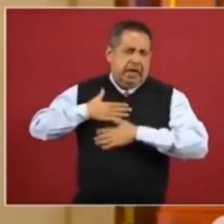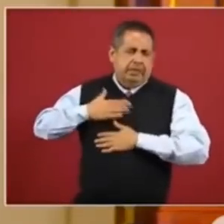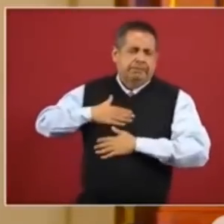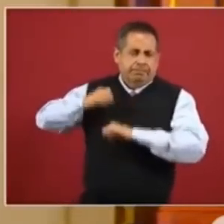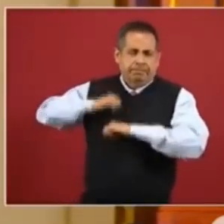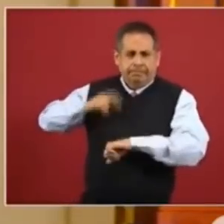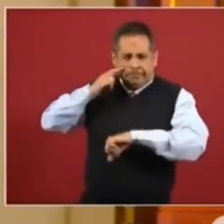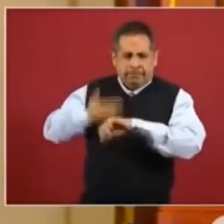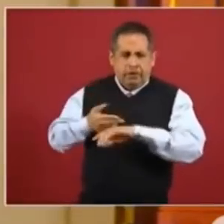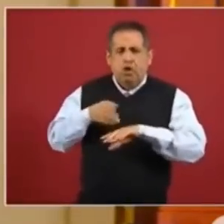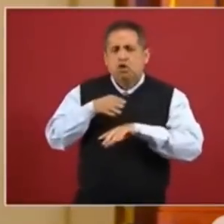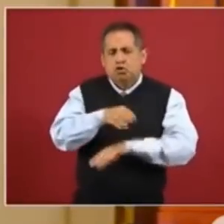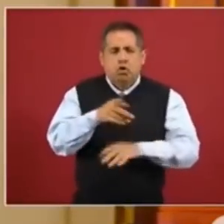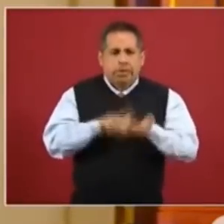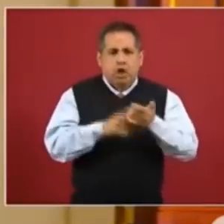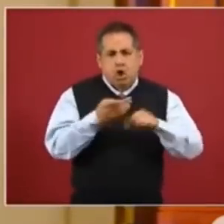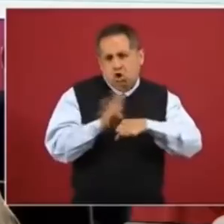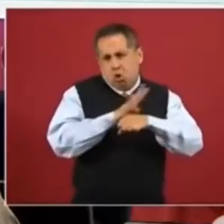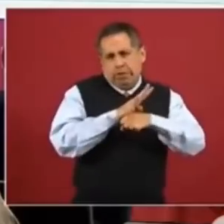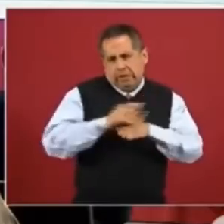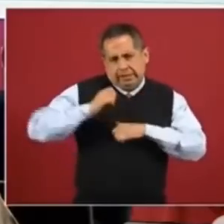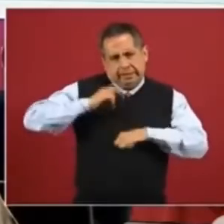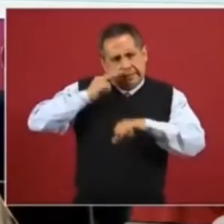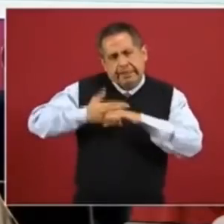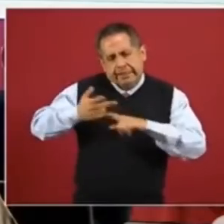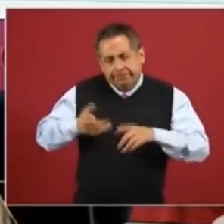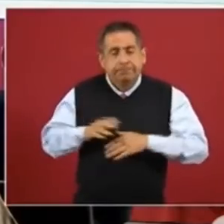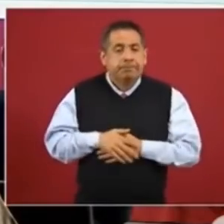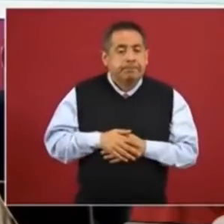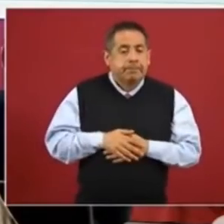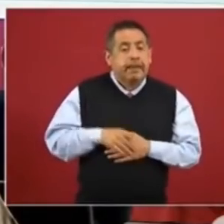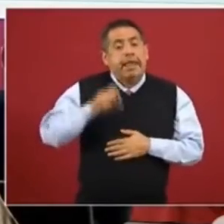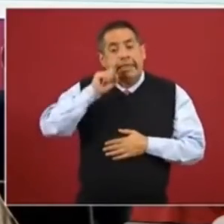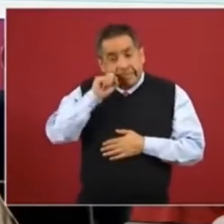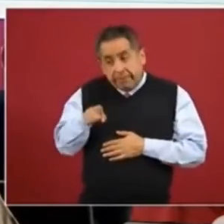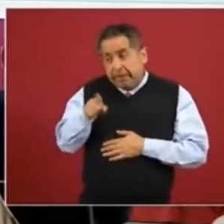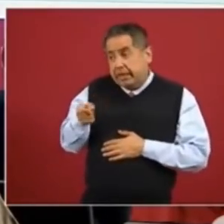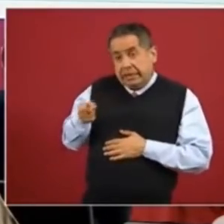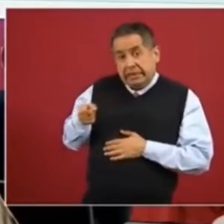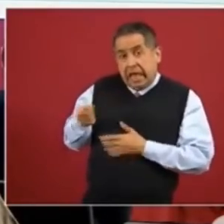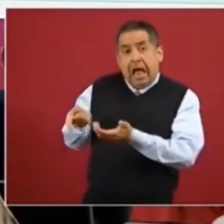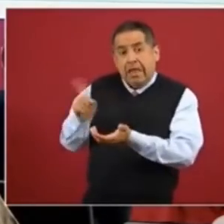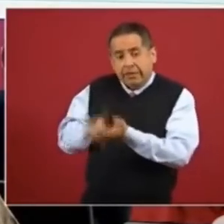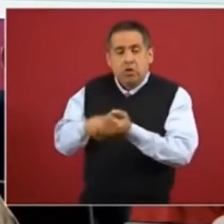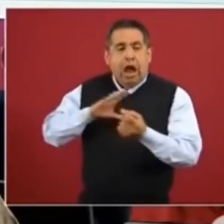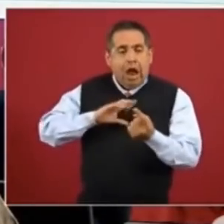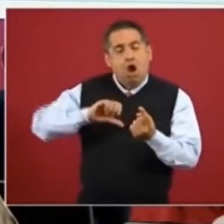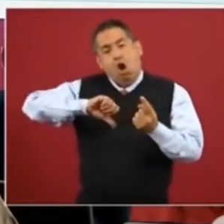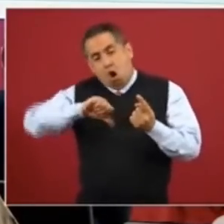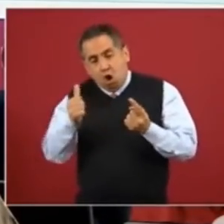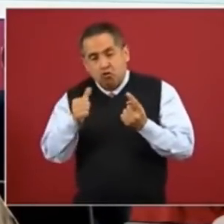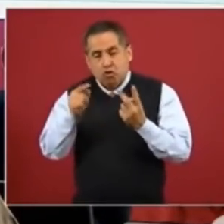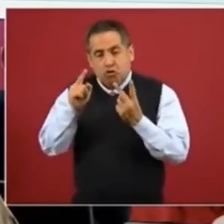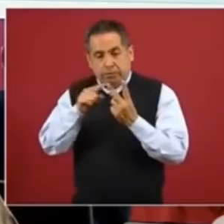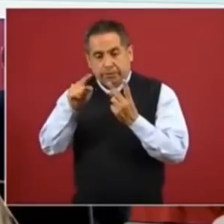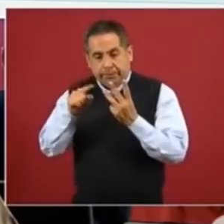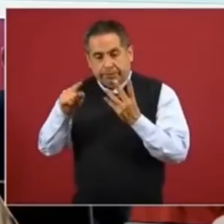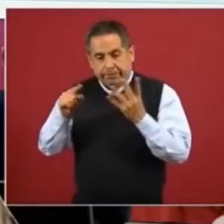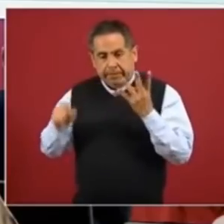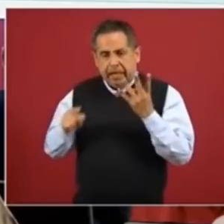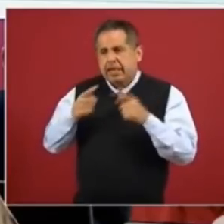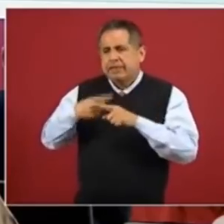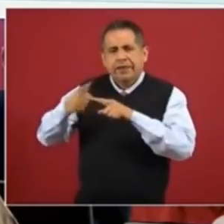en torno a la pandemia de COVID. De igual forma, la Dirección General de Epidemiología maneja diferentes áreas o